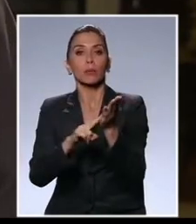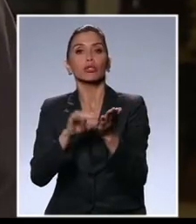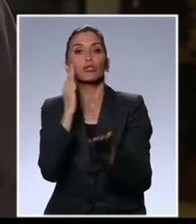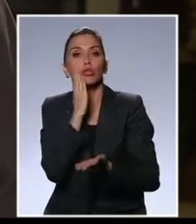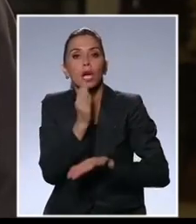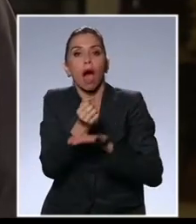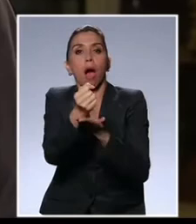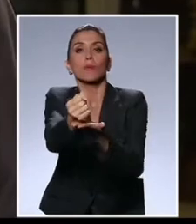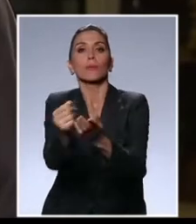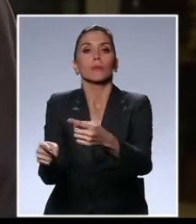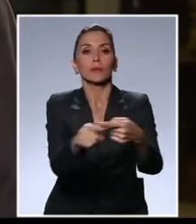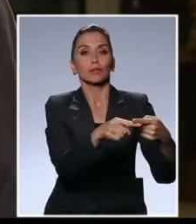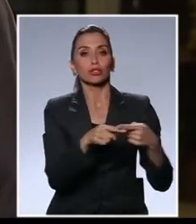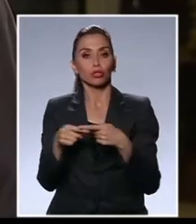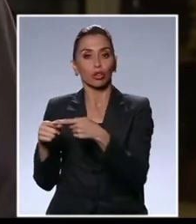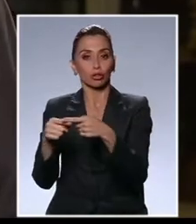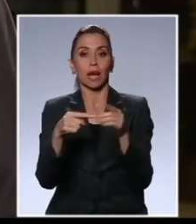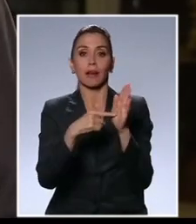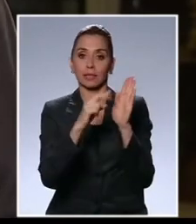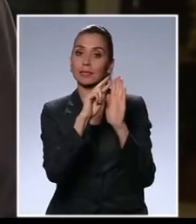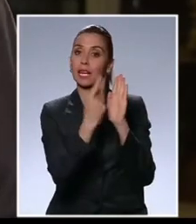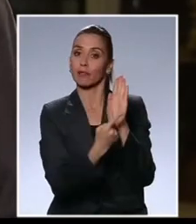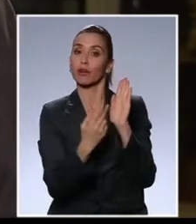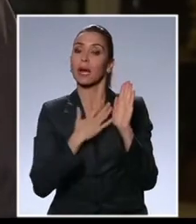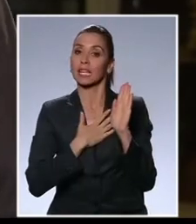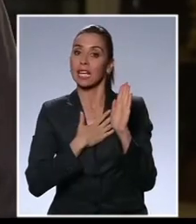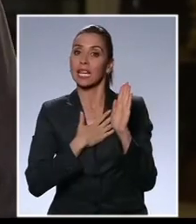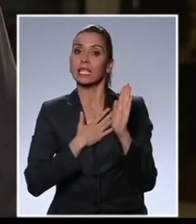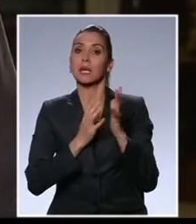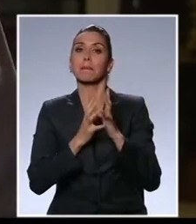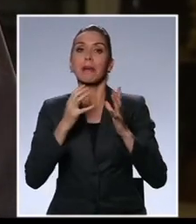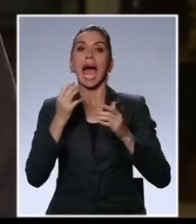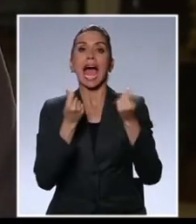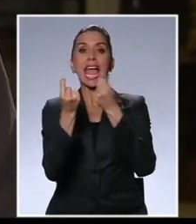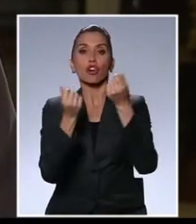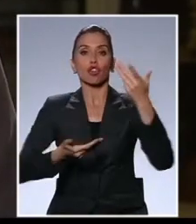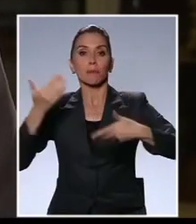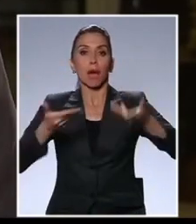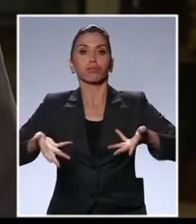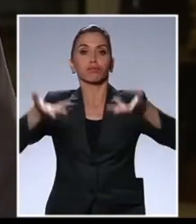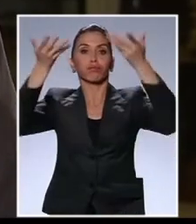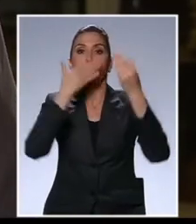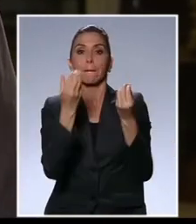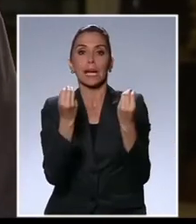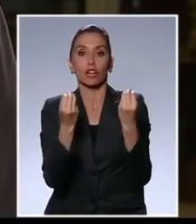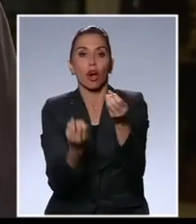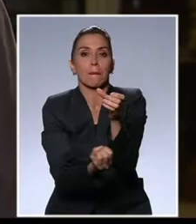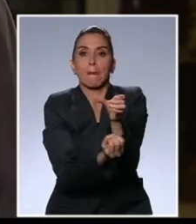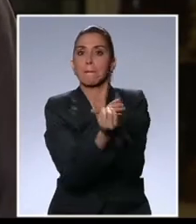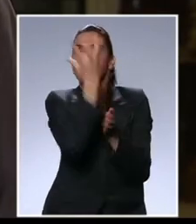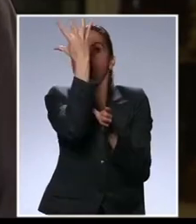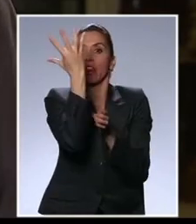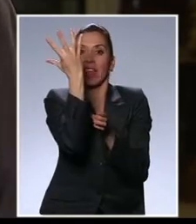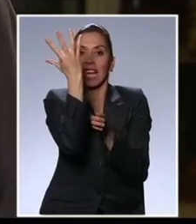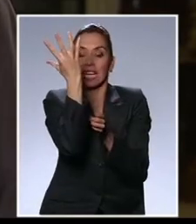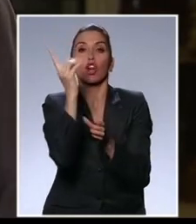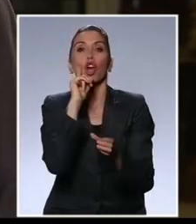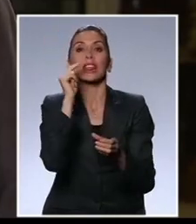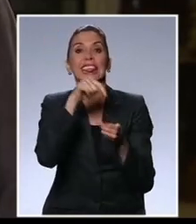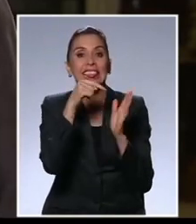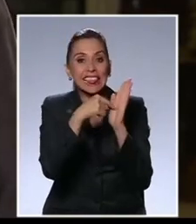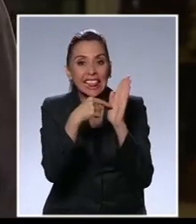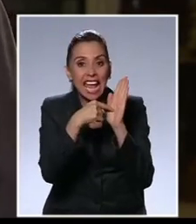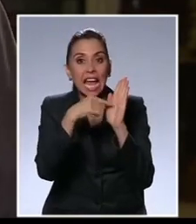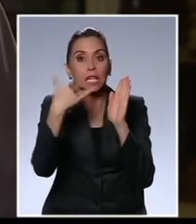Social es una reforma que busca generar mayor dinamismo a la economía y hacerla más moderna ya que contiene